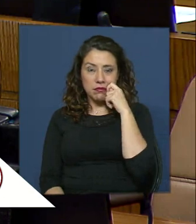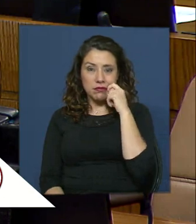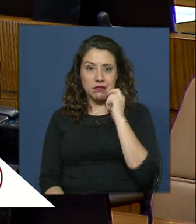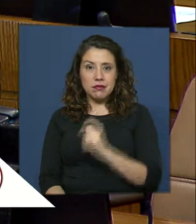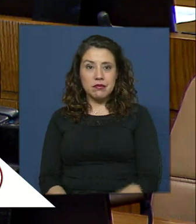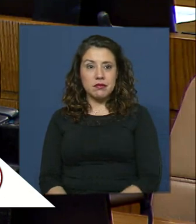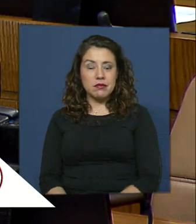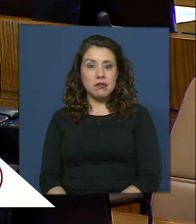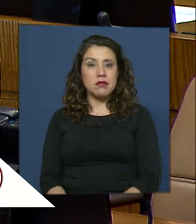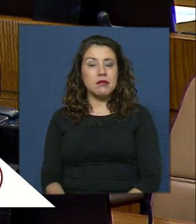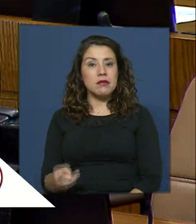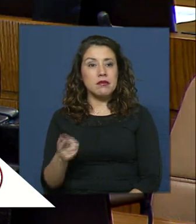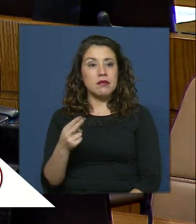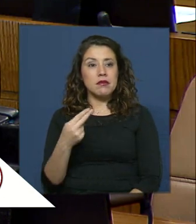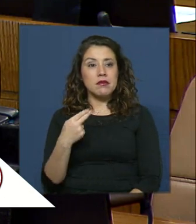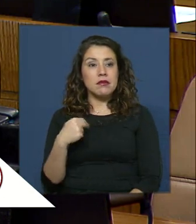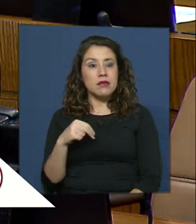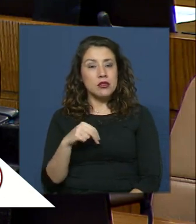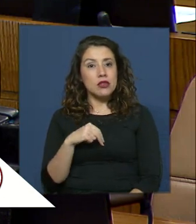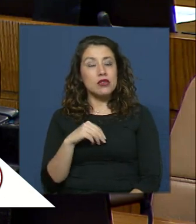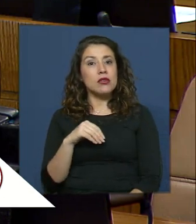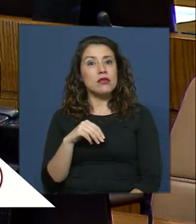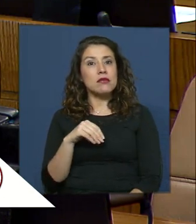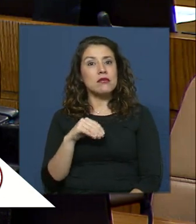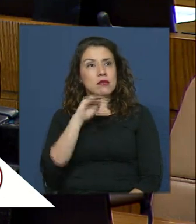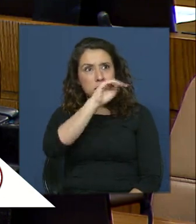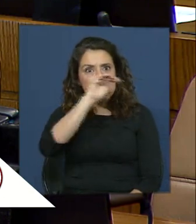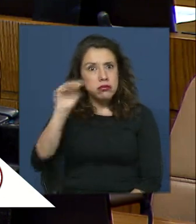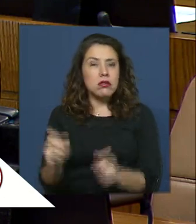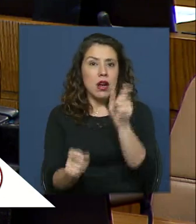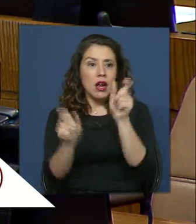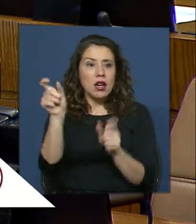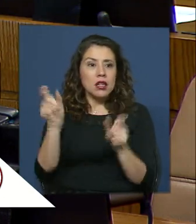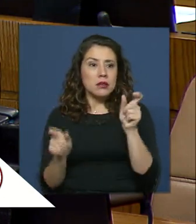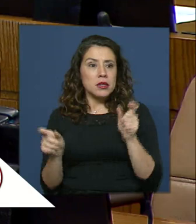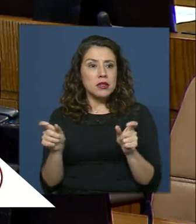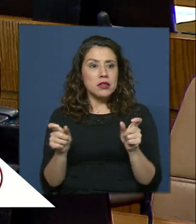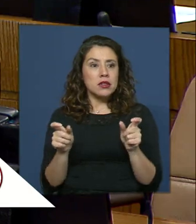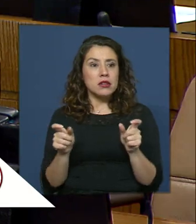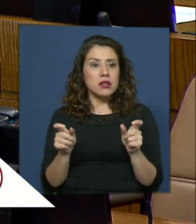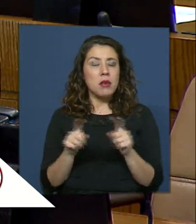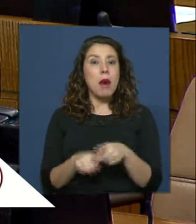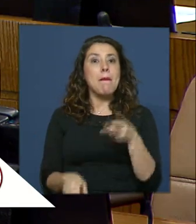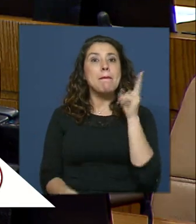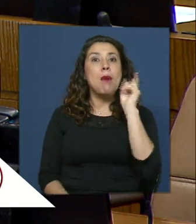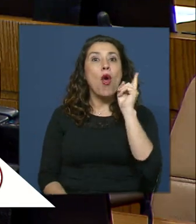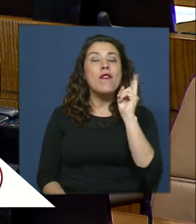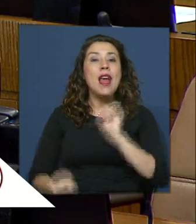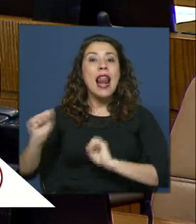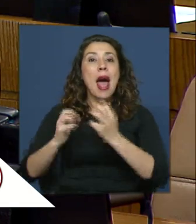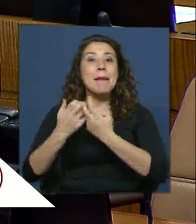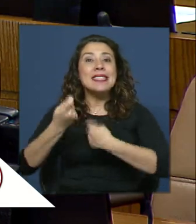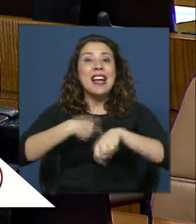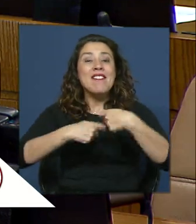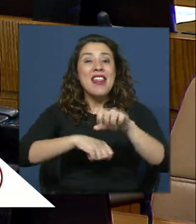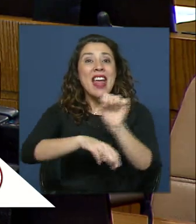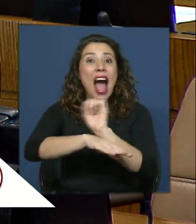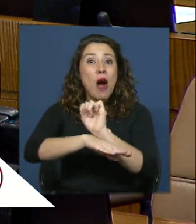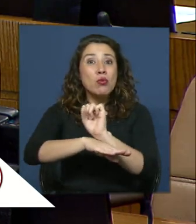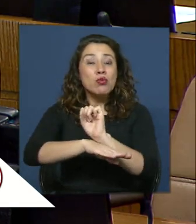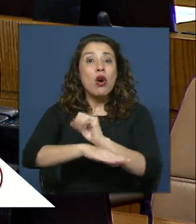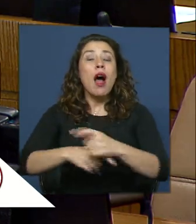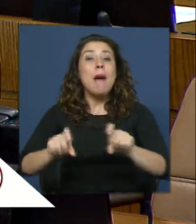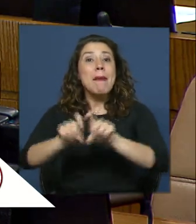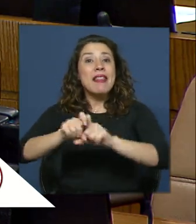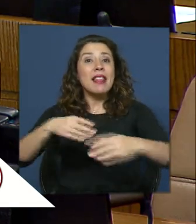que busquemos y hagamos un llamado de atención también a la gente. Y que se le prohíban a la automotora tener tapada, ¿no es cierto?, la placa